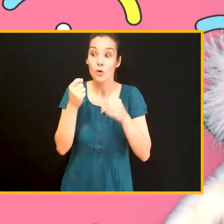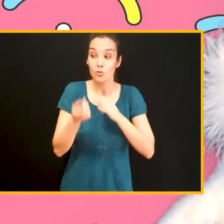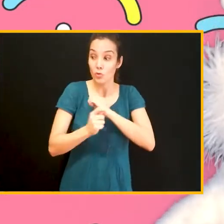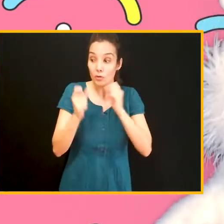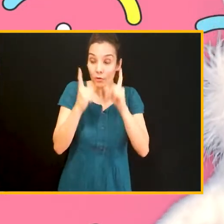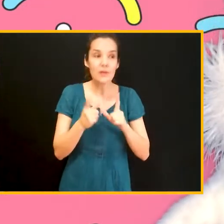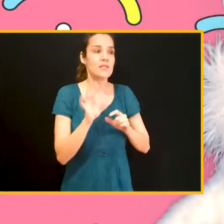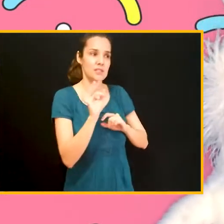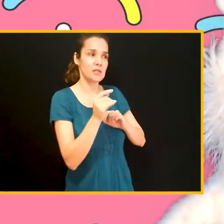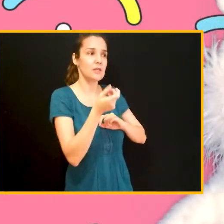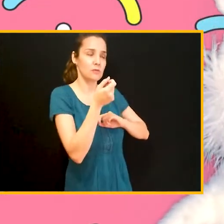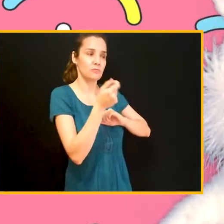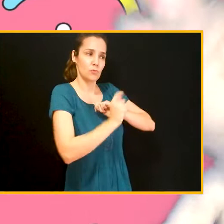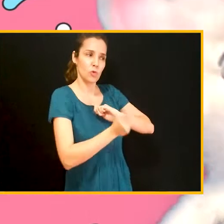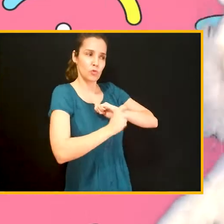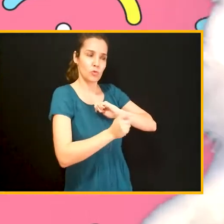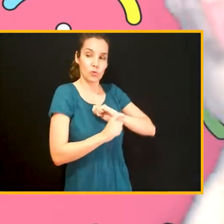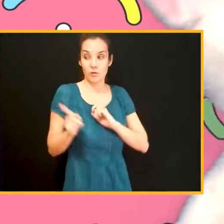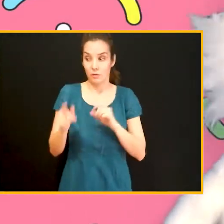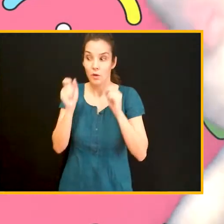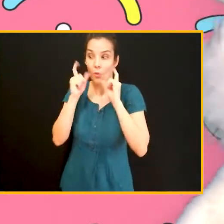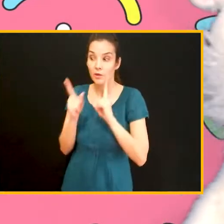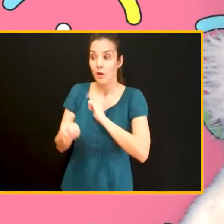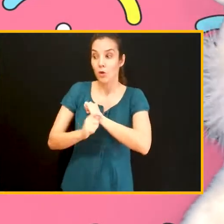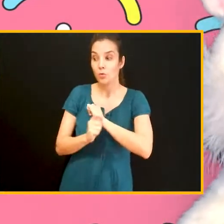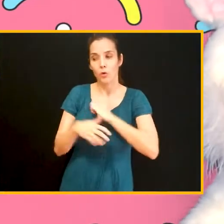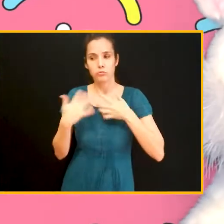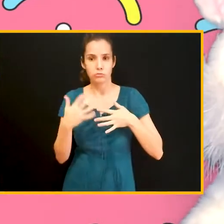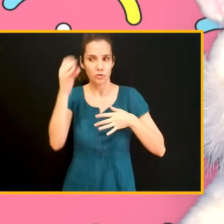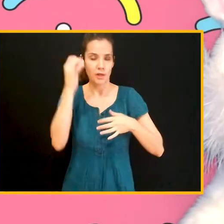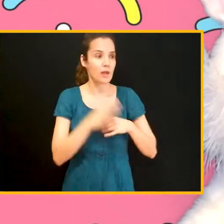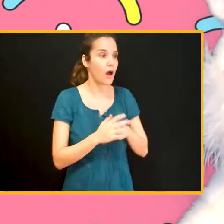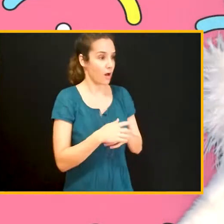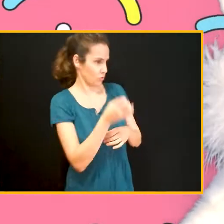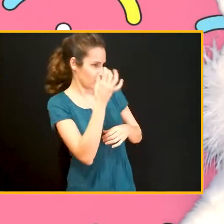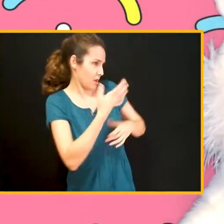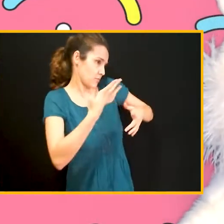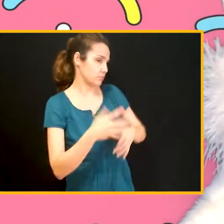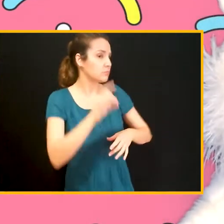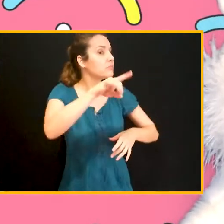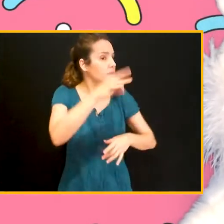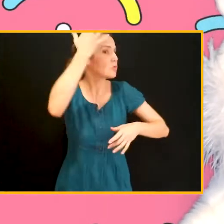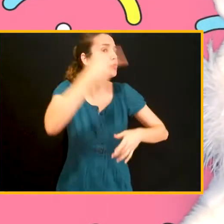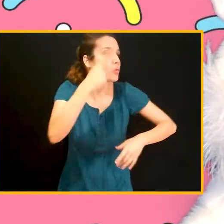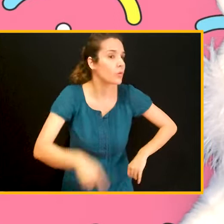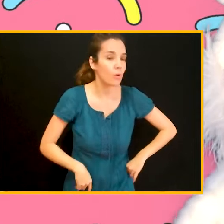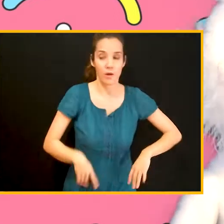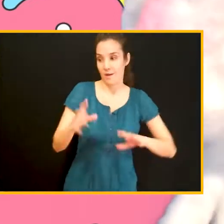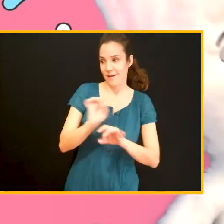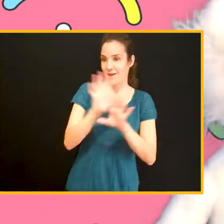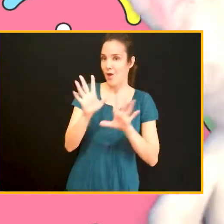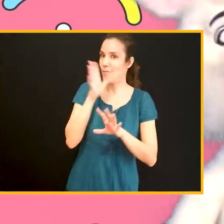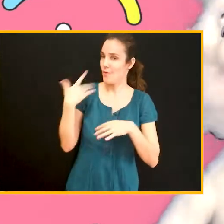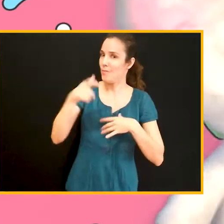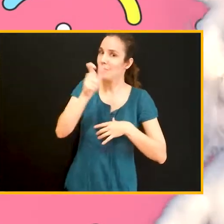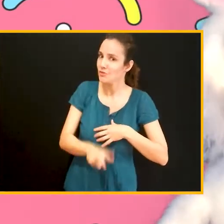del truco, cuando te das cuenta del truco, dices, pues vaya tontería, pues haberte lo inventado tú, pues eso es lo que digo yo, porque el que pensó eso ese día,